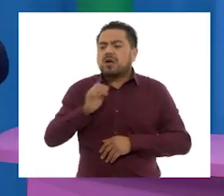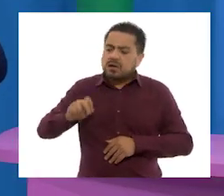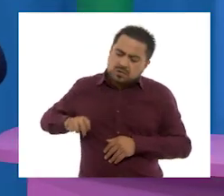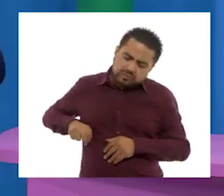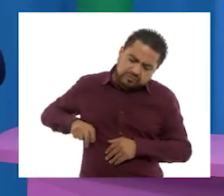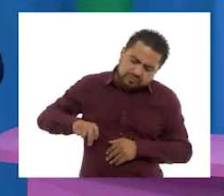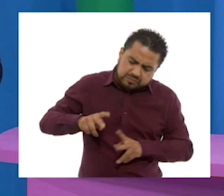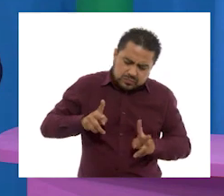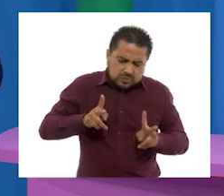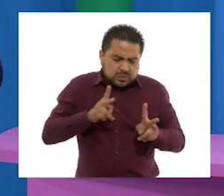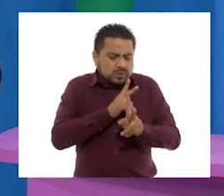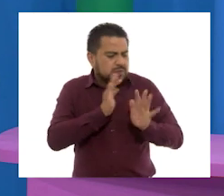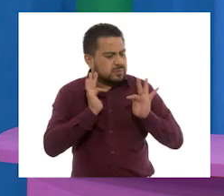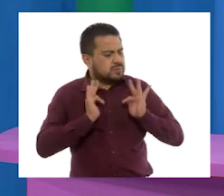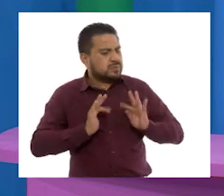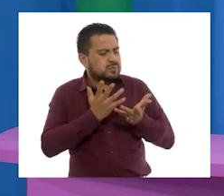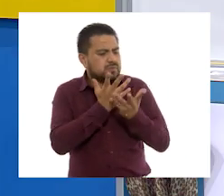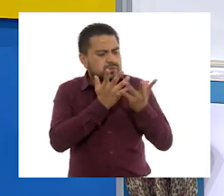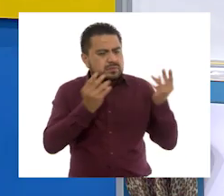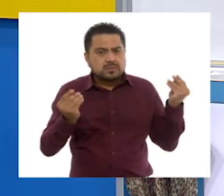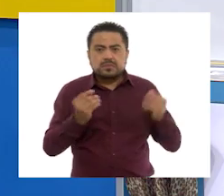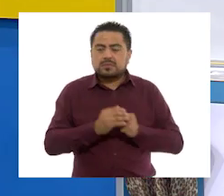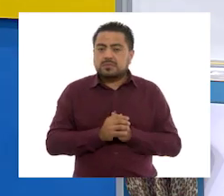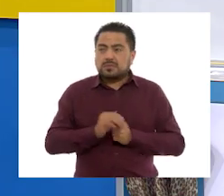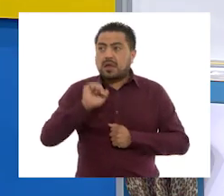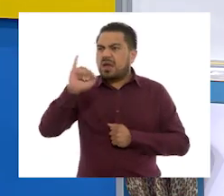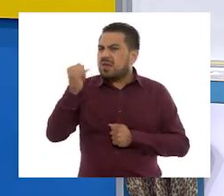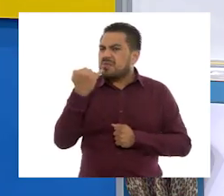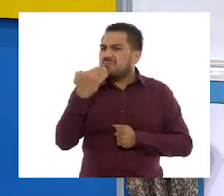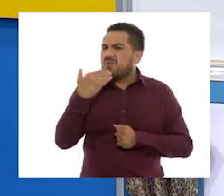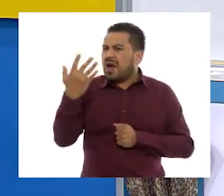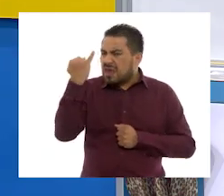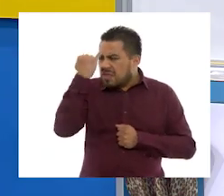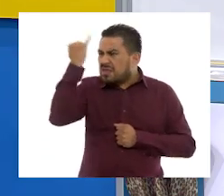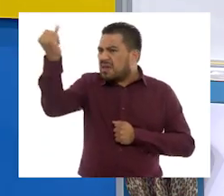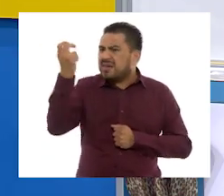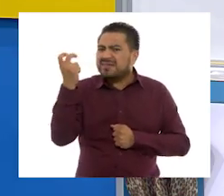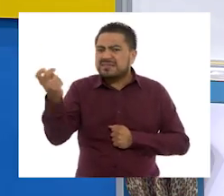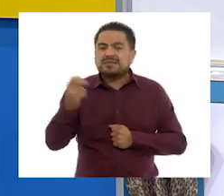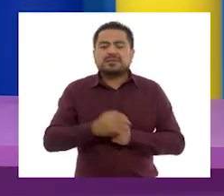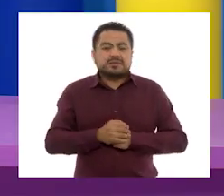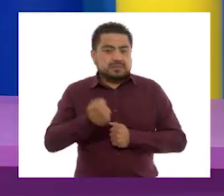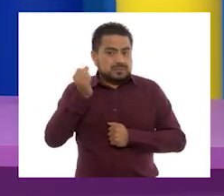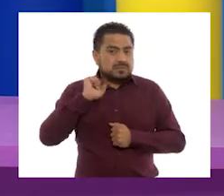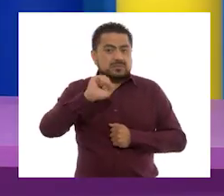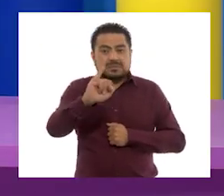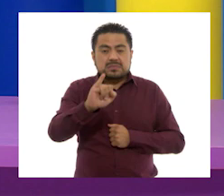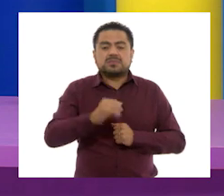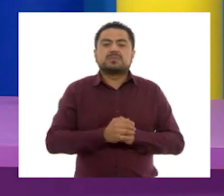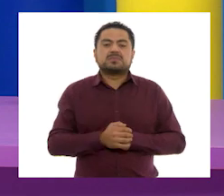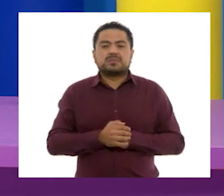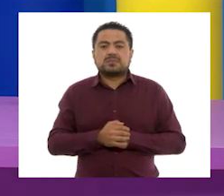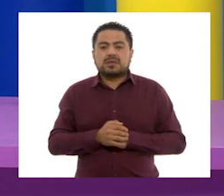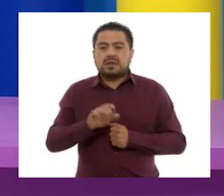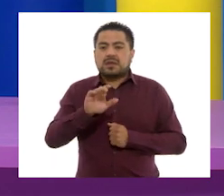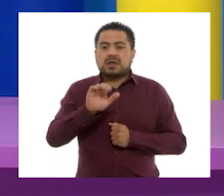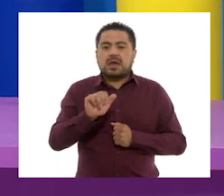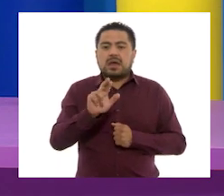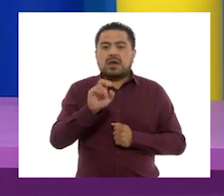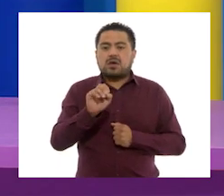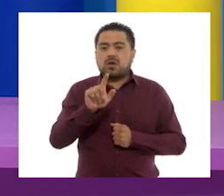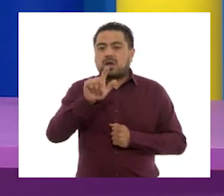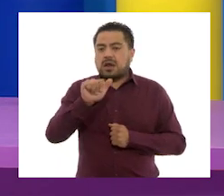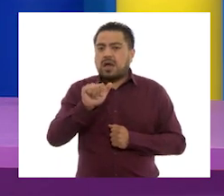poquito, respirar y tranquilizarse. Ah, esa es muy buena idea, Juan Carlos. Sí, o sea que Carola ya te invitó